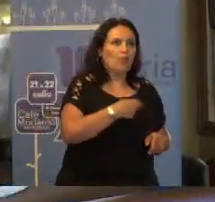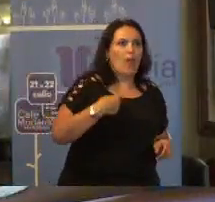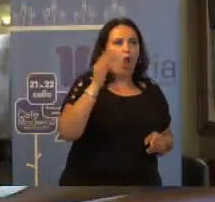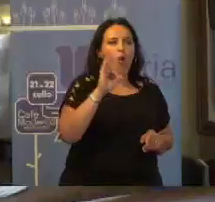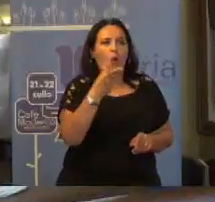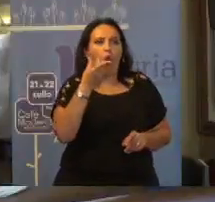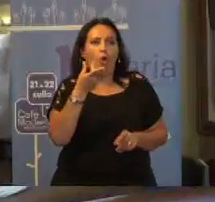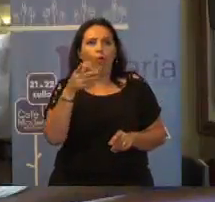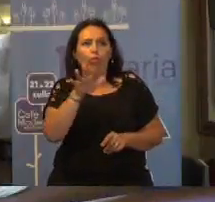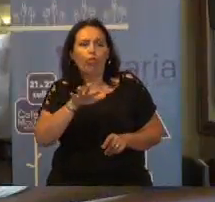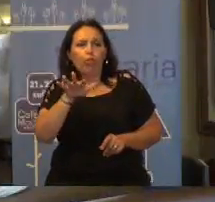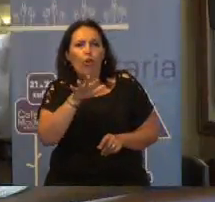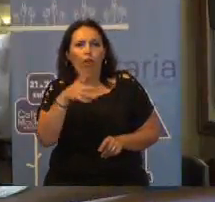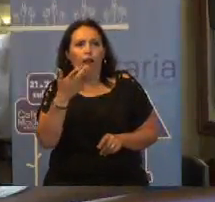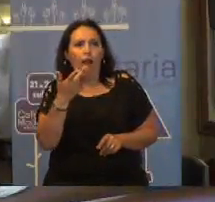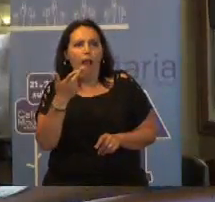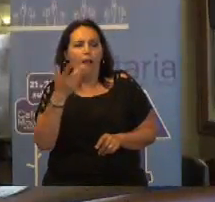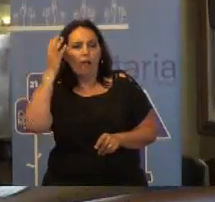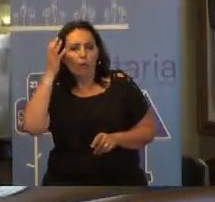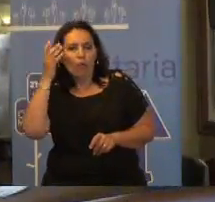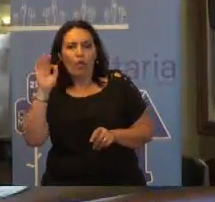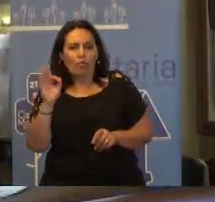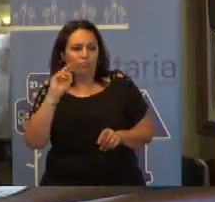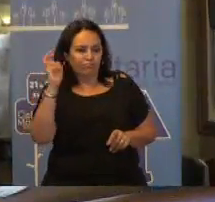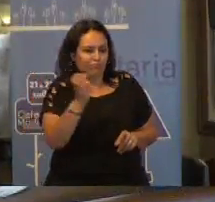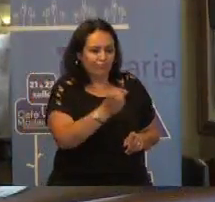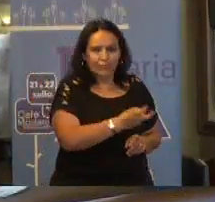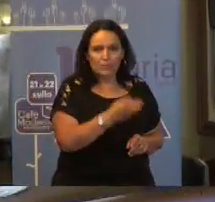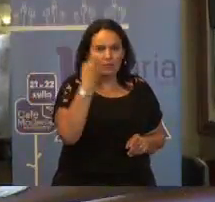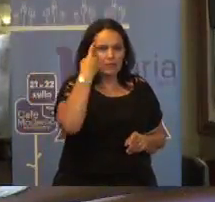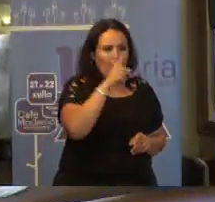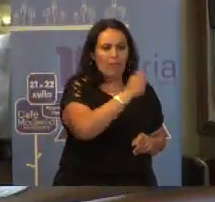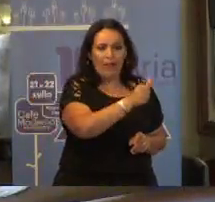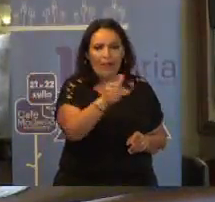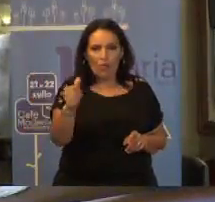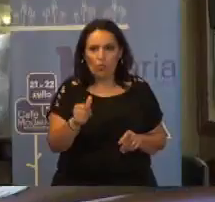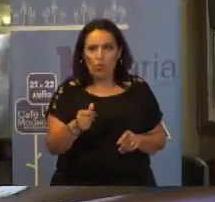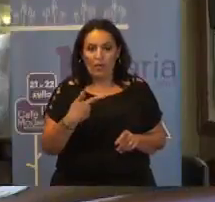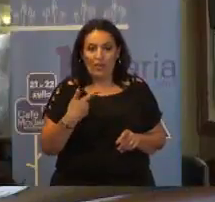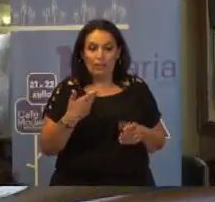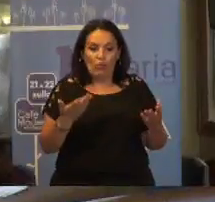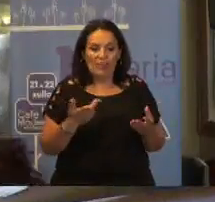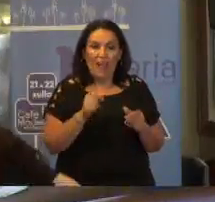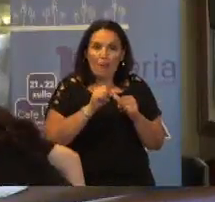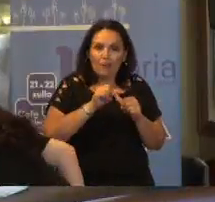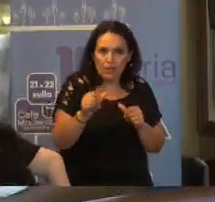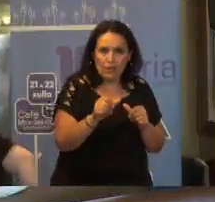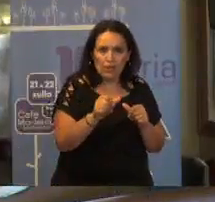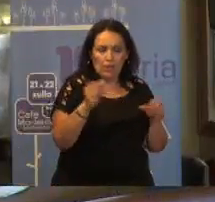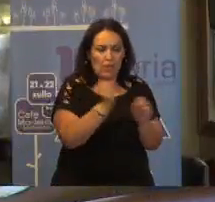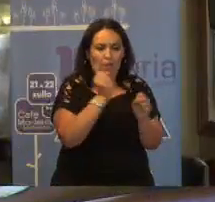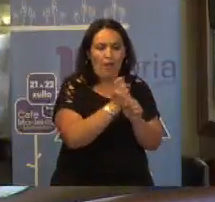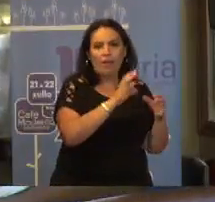en Pontevedra, non? Pero outras cuestións non é inmiscuirse, é traballar conxuntamente para